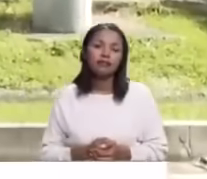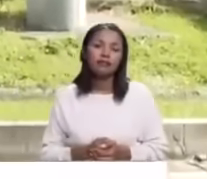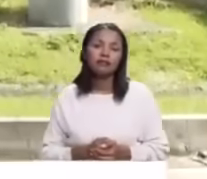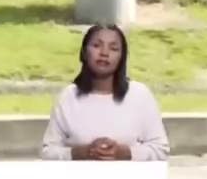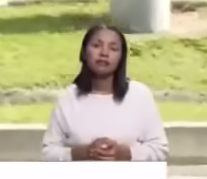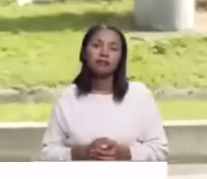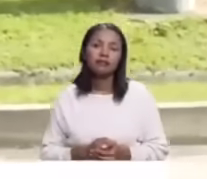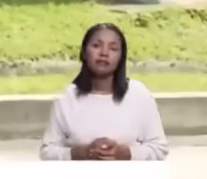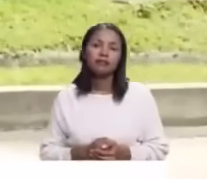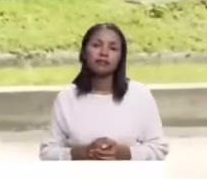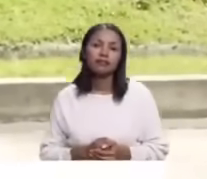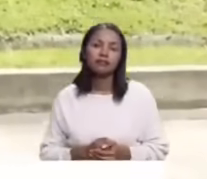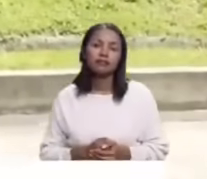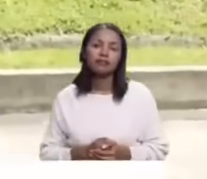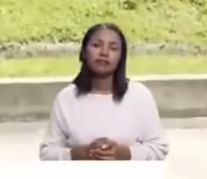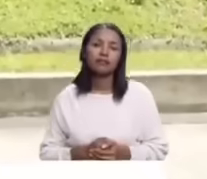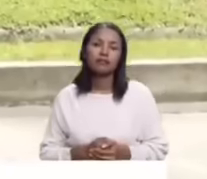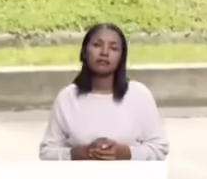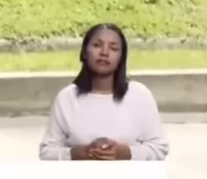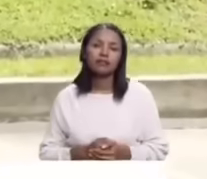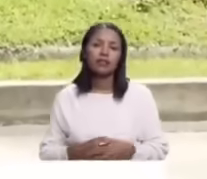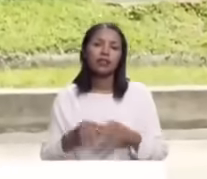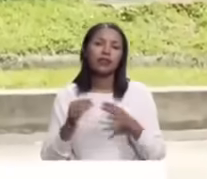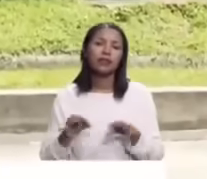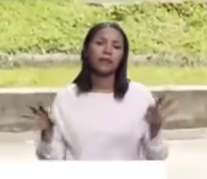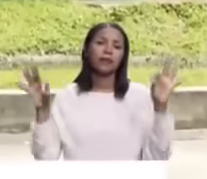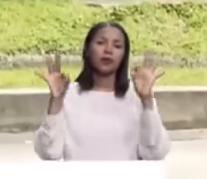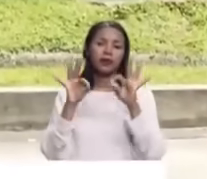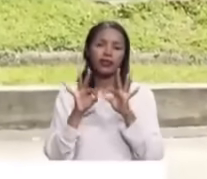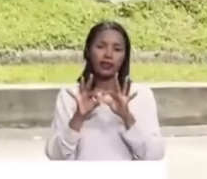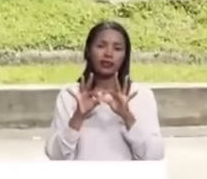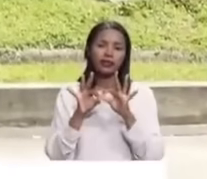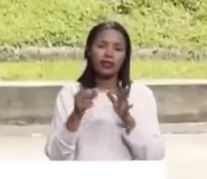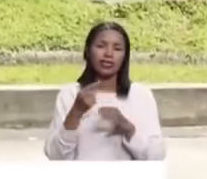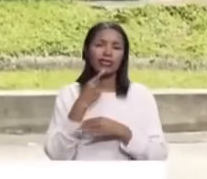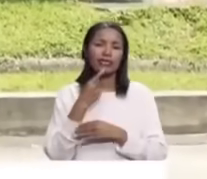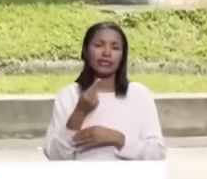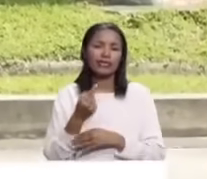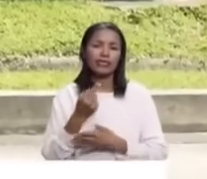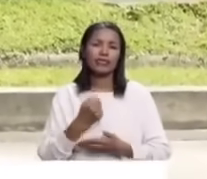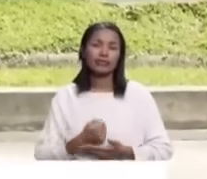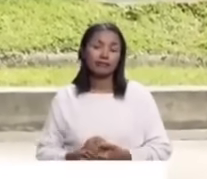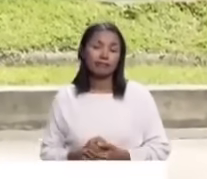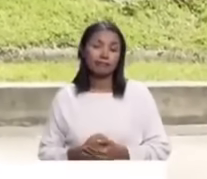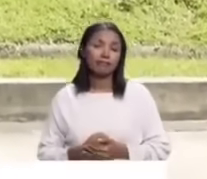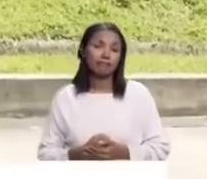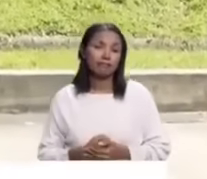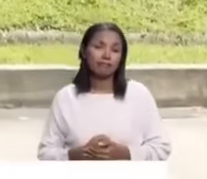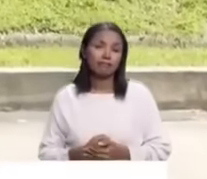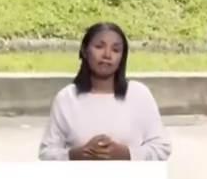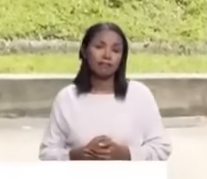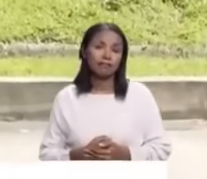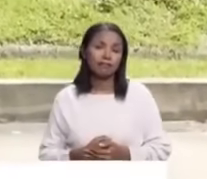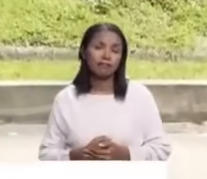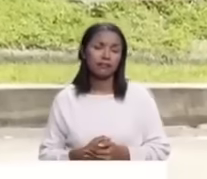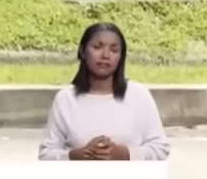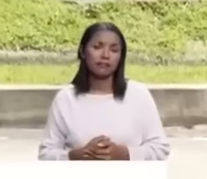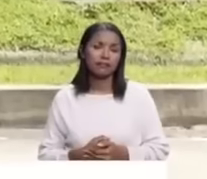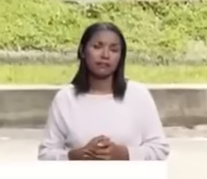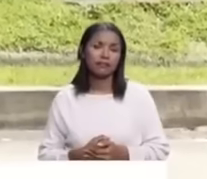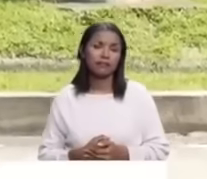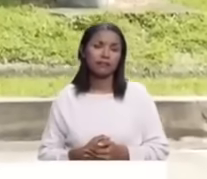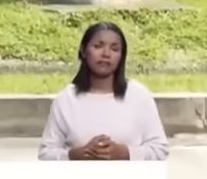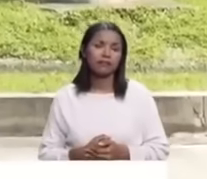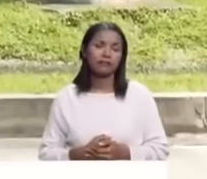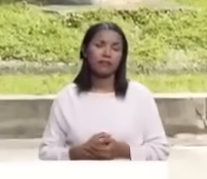atravesado varios puntos de control. Hay que indicar que según los testigos no se ha dado